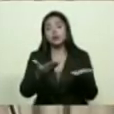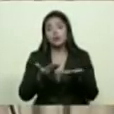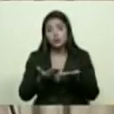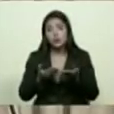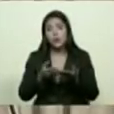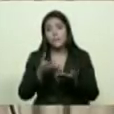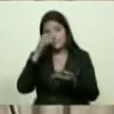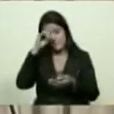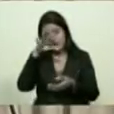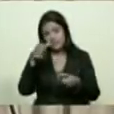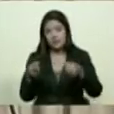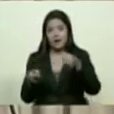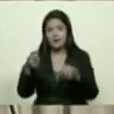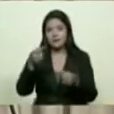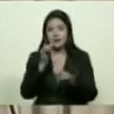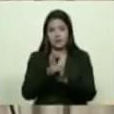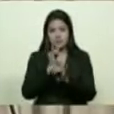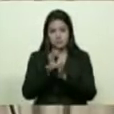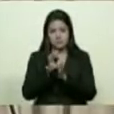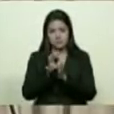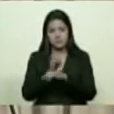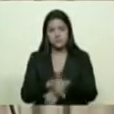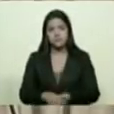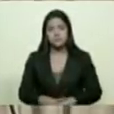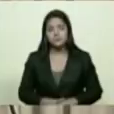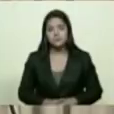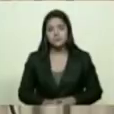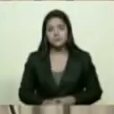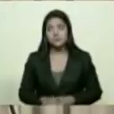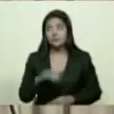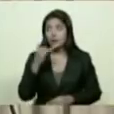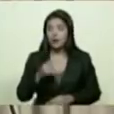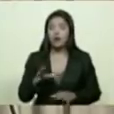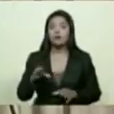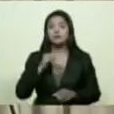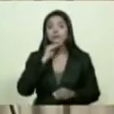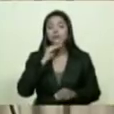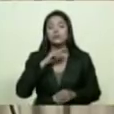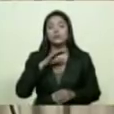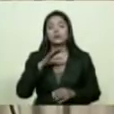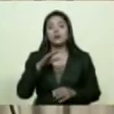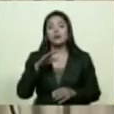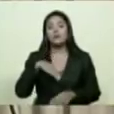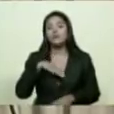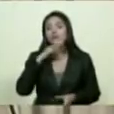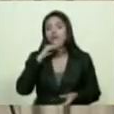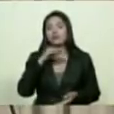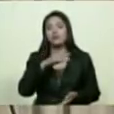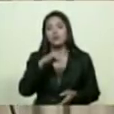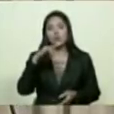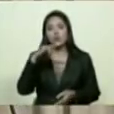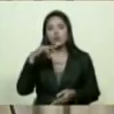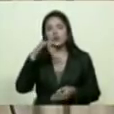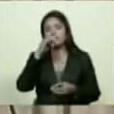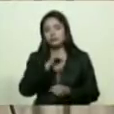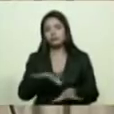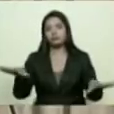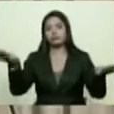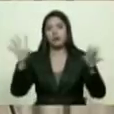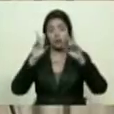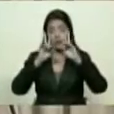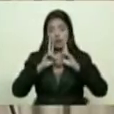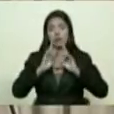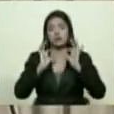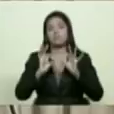digital que incluyen el autoabastecimiento eléctrico y la generación de energías